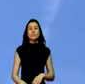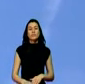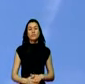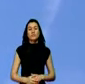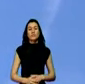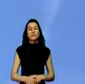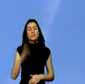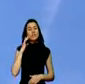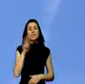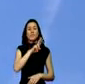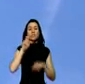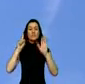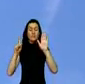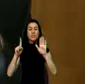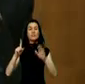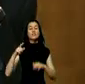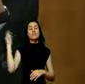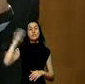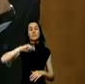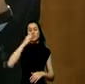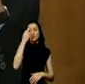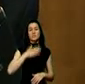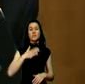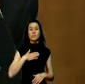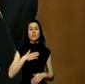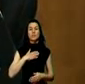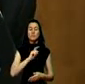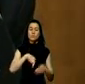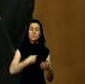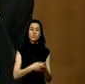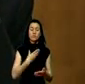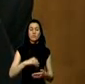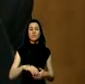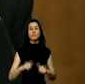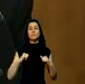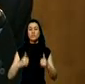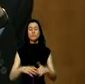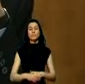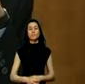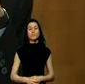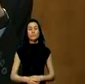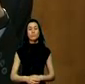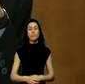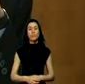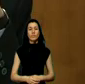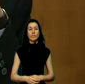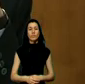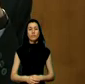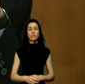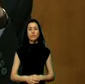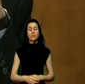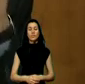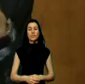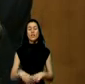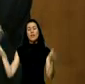formalizarlo. El procedimiento de pago es un poco el siguiente. Se establece, a teoría del ICO, ha establecido la relación de pago a cada